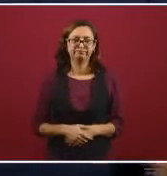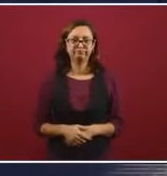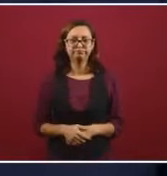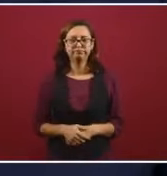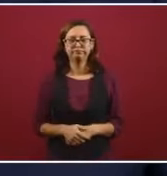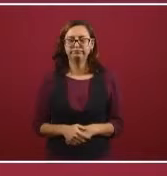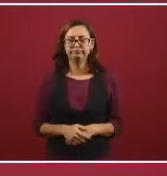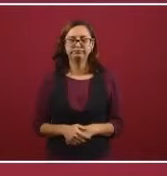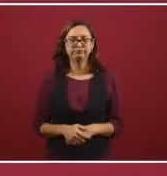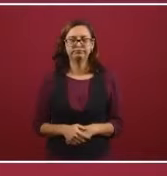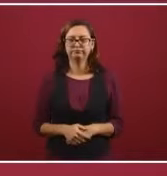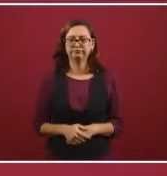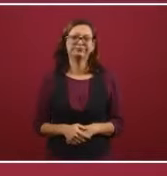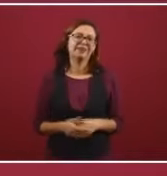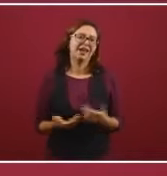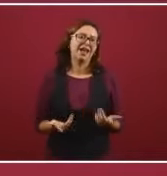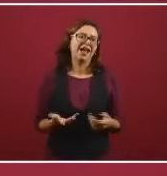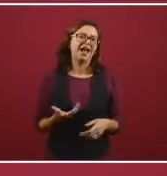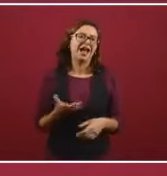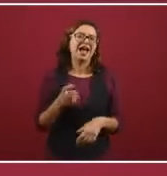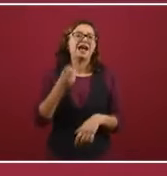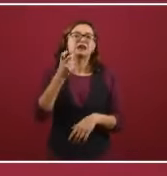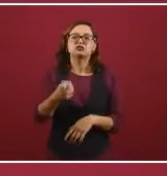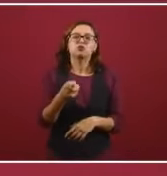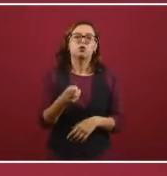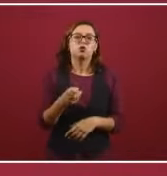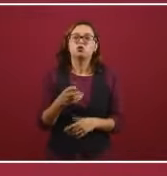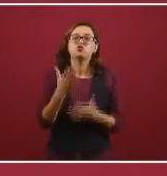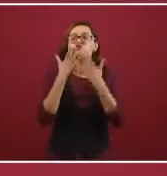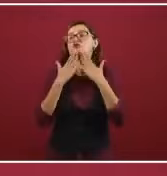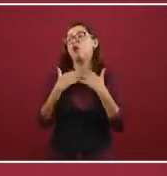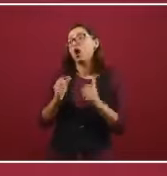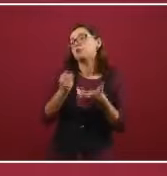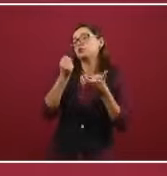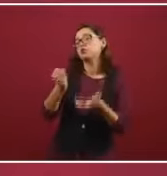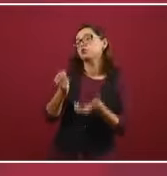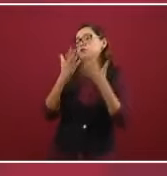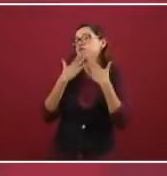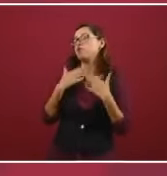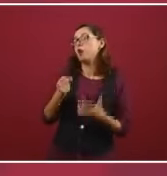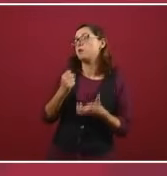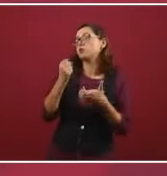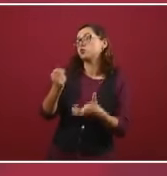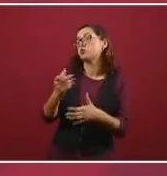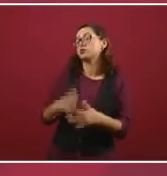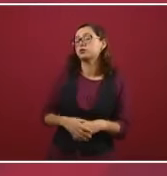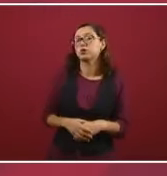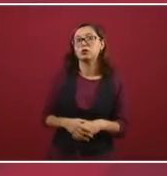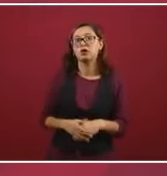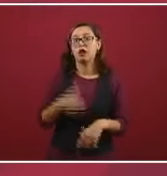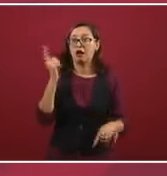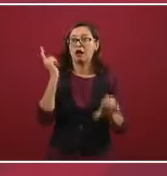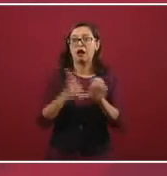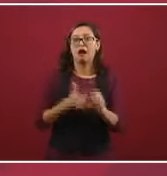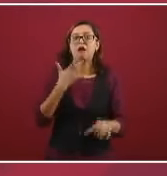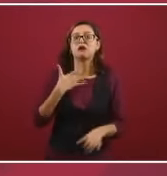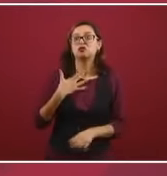Por eso no alcanzaba el presupuesto. Y los gasolinazos.